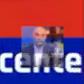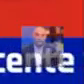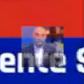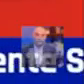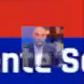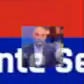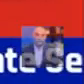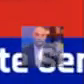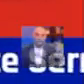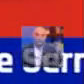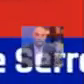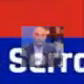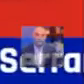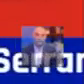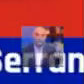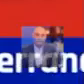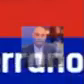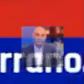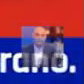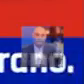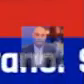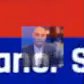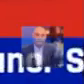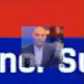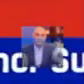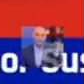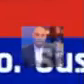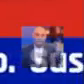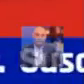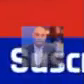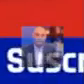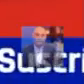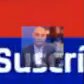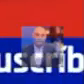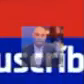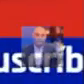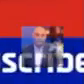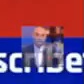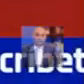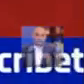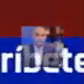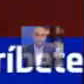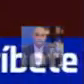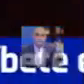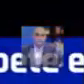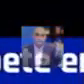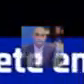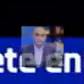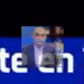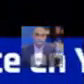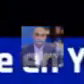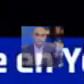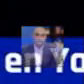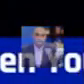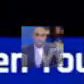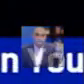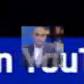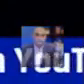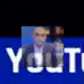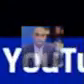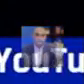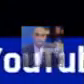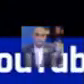a madrazos mediáticos al presidente Andrés Manuel López Obrador? Tengamos un poquito de